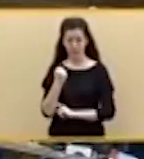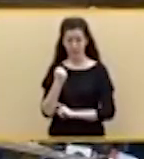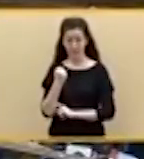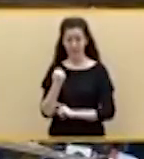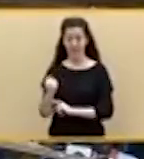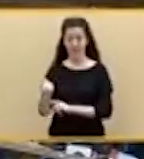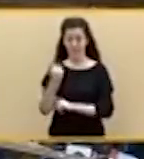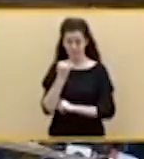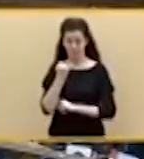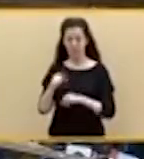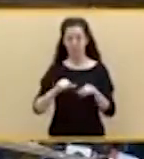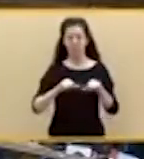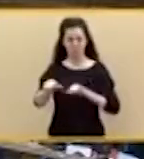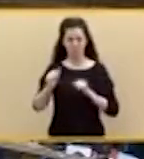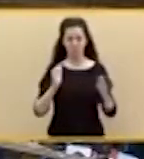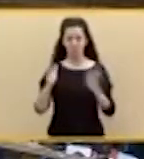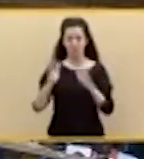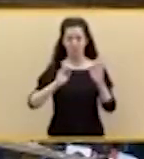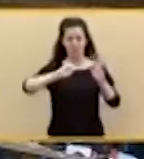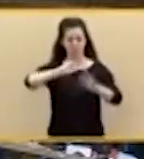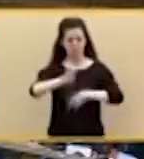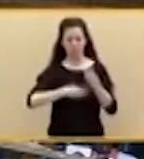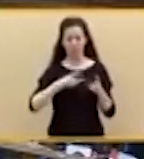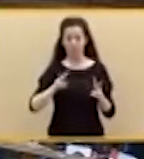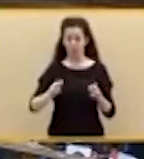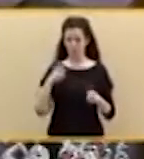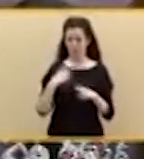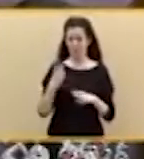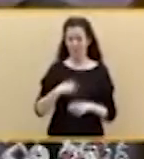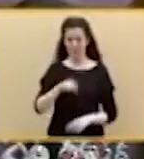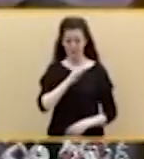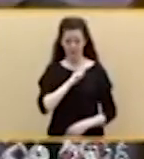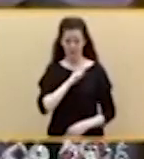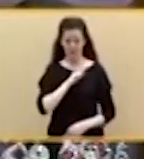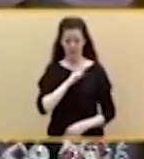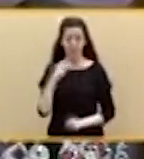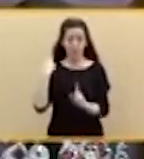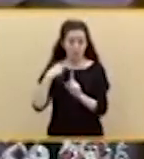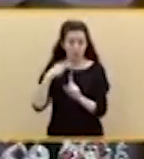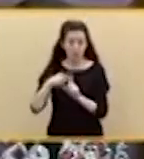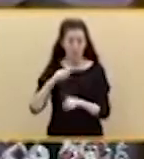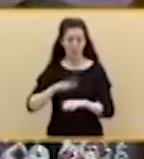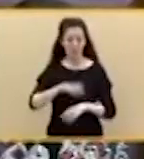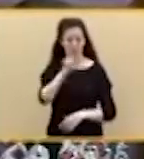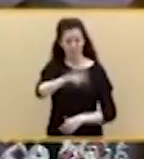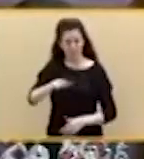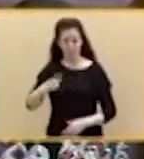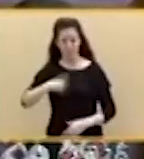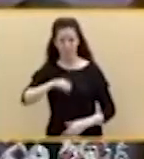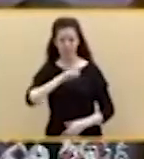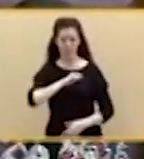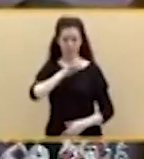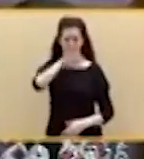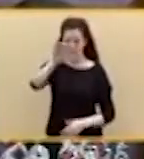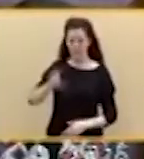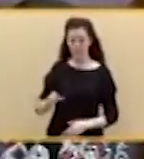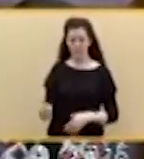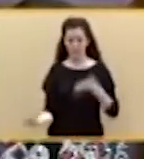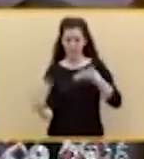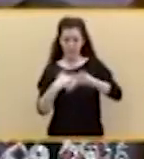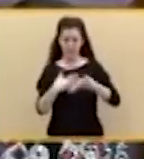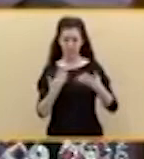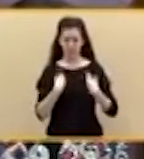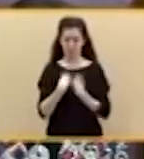llegaron los socialistas Y cómo llegaron los socialistas Primero Todos los problemas del caso Gürtel Y de